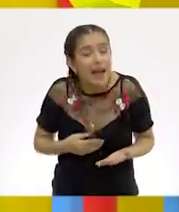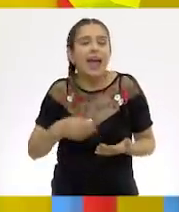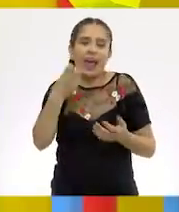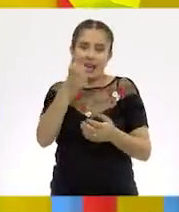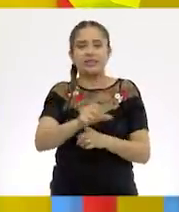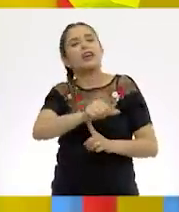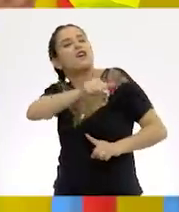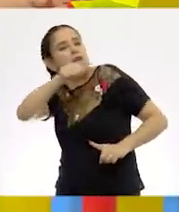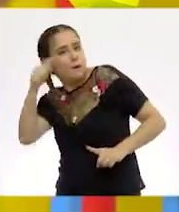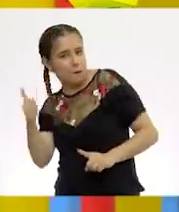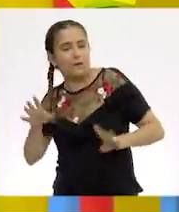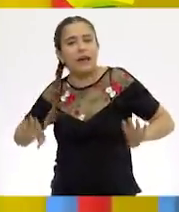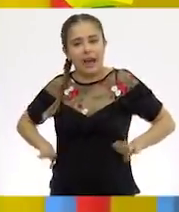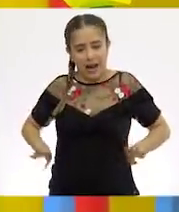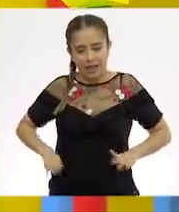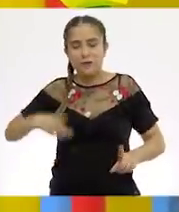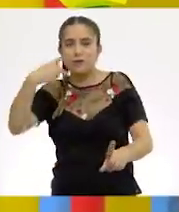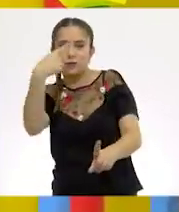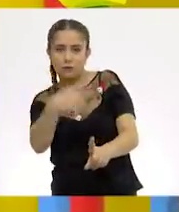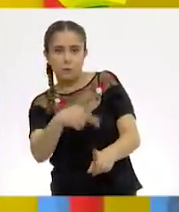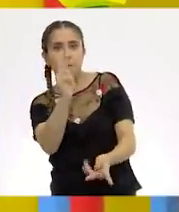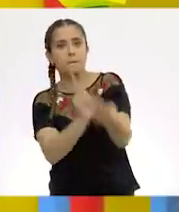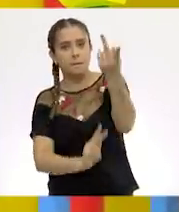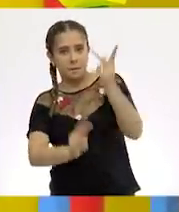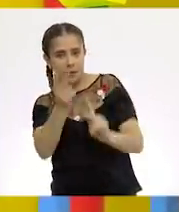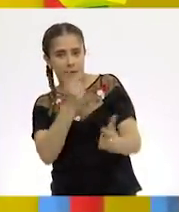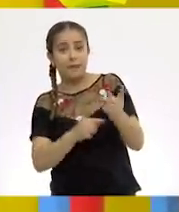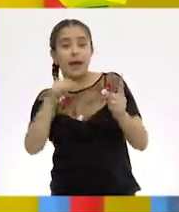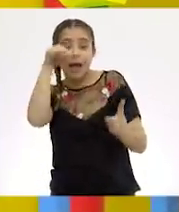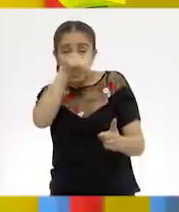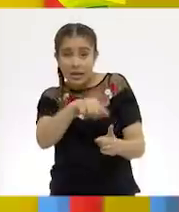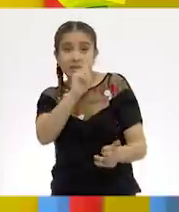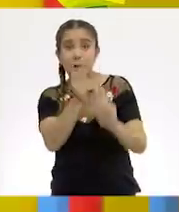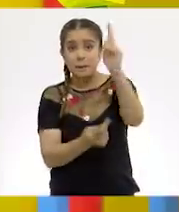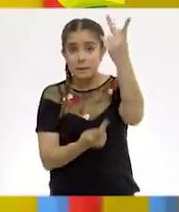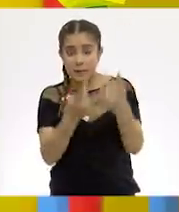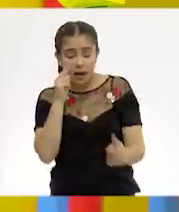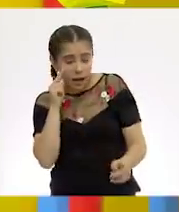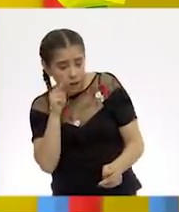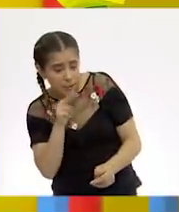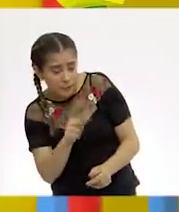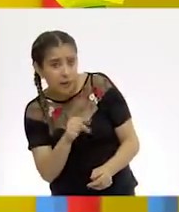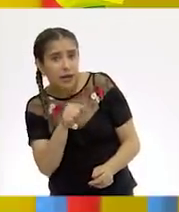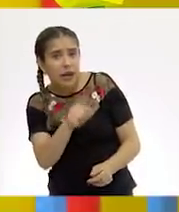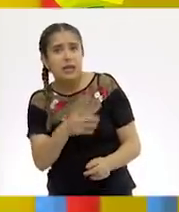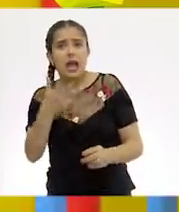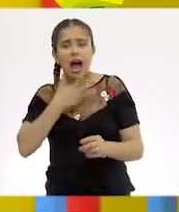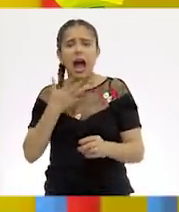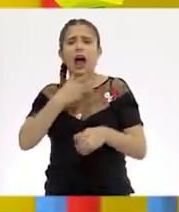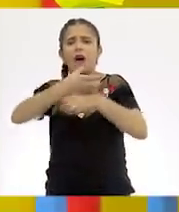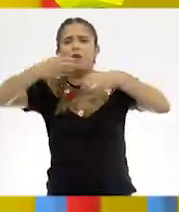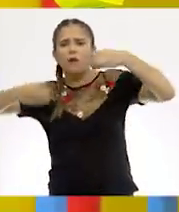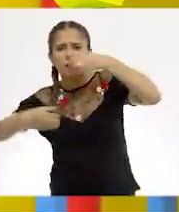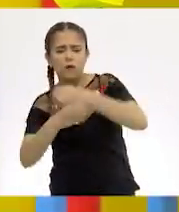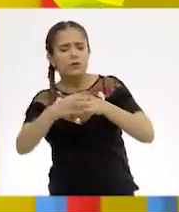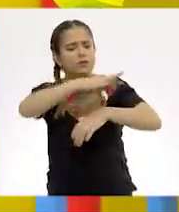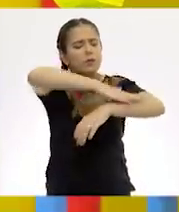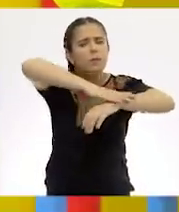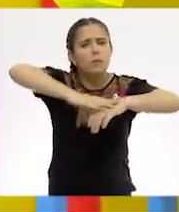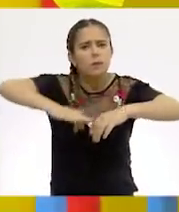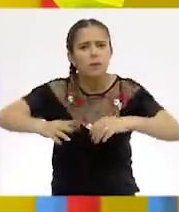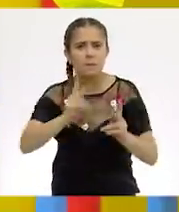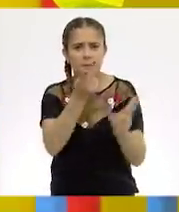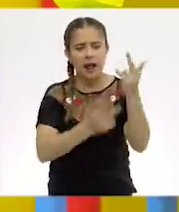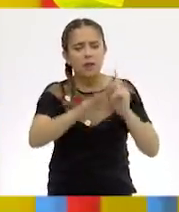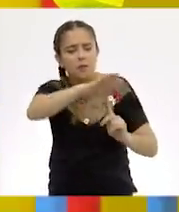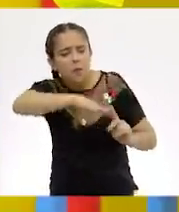nos compartió de una planta que tiene así en su casa. Ella observó que cuando pasaba algo, si ella lo tocaba o